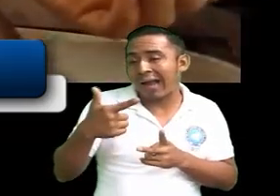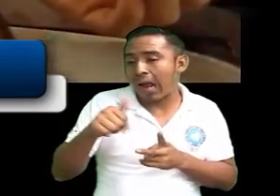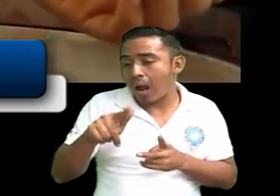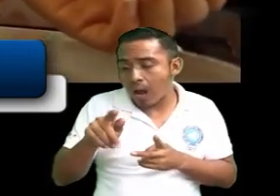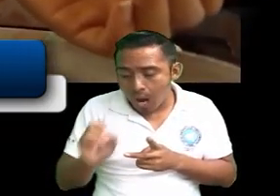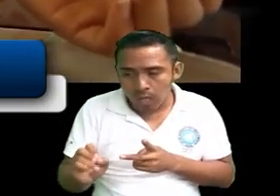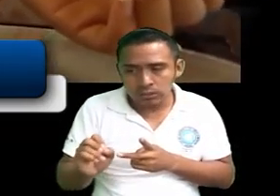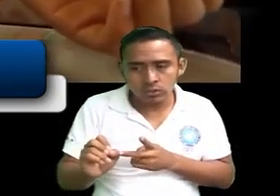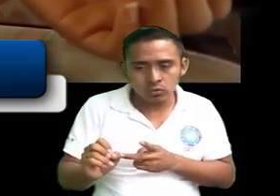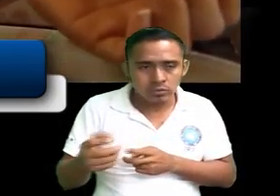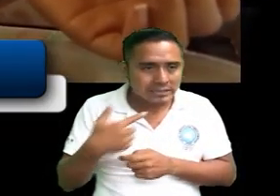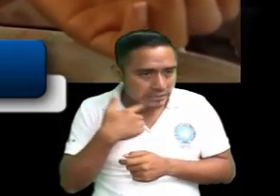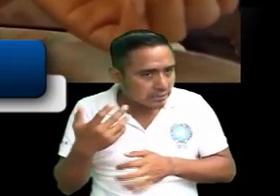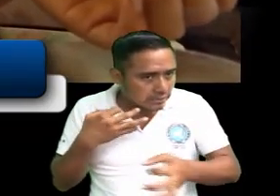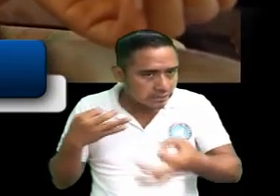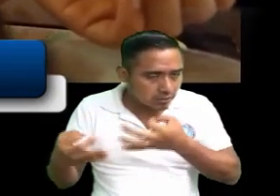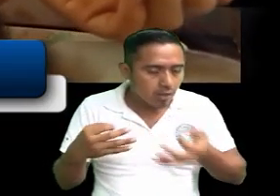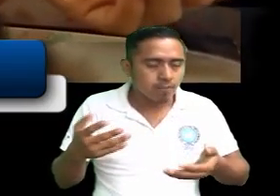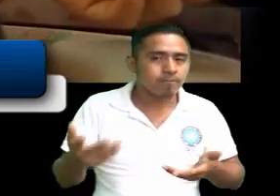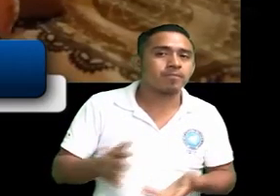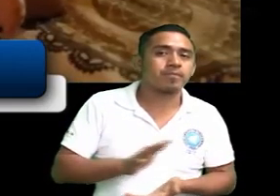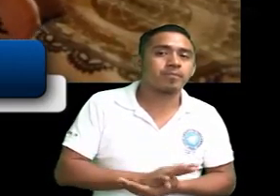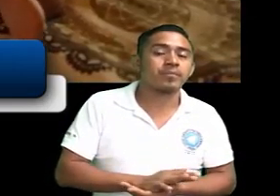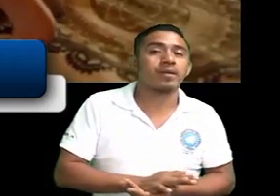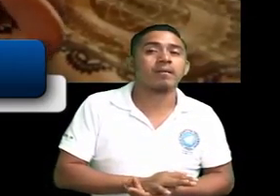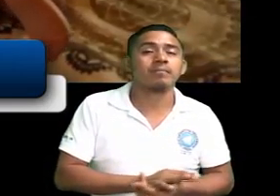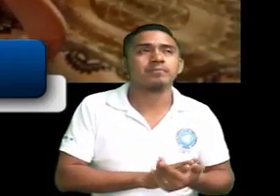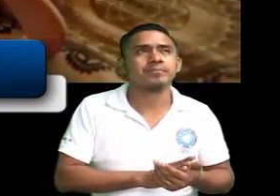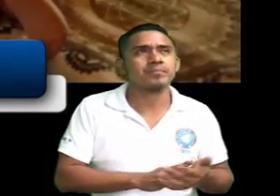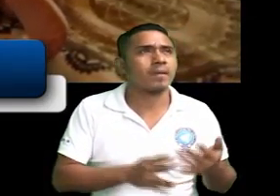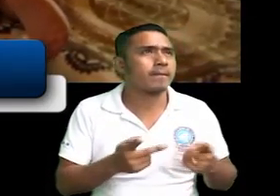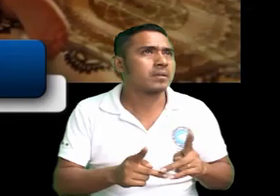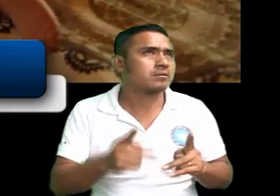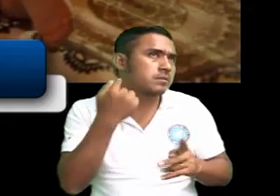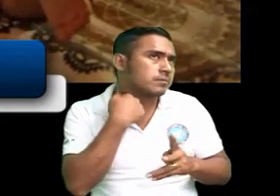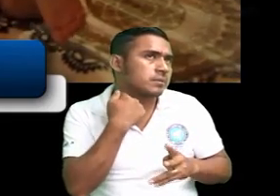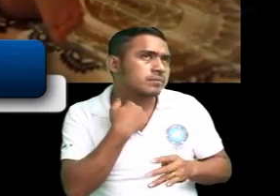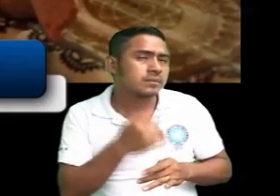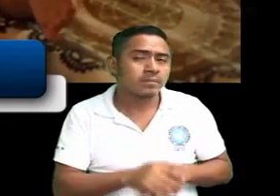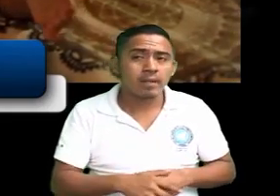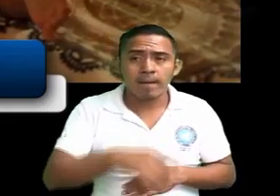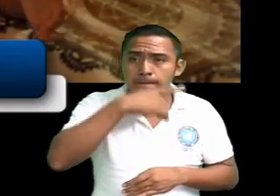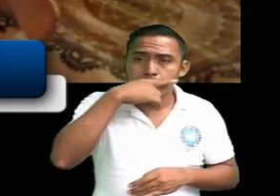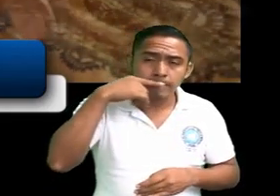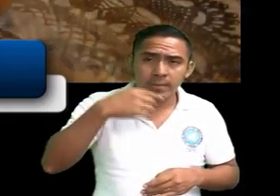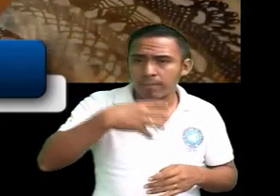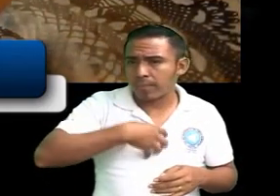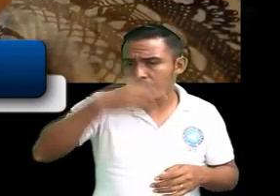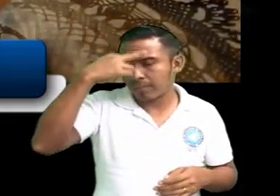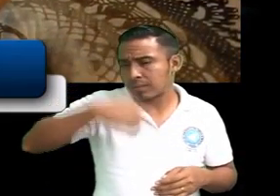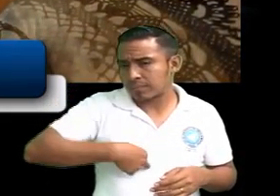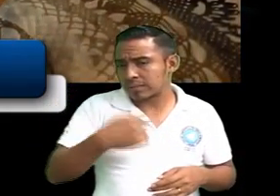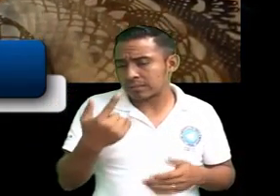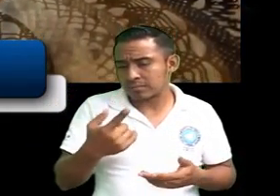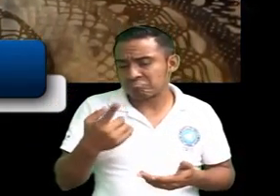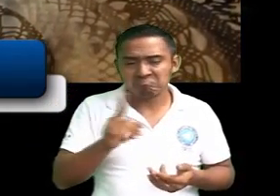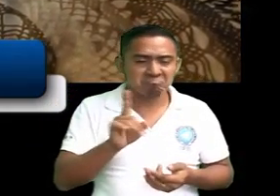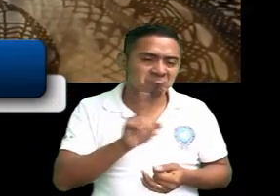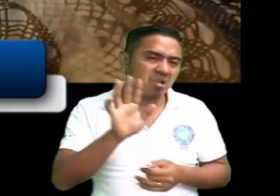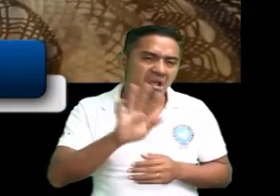los padres. Correcto. Cuando ven al niño que está diciendo este tipo de gestos, él tiene que decirle correctamente, no, se dice